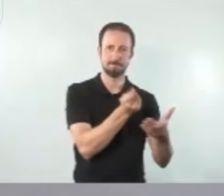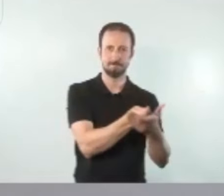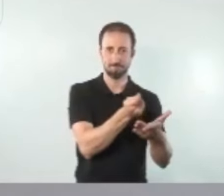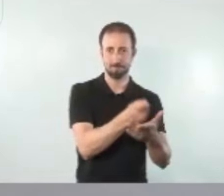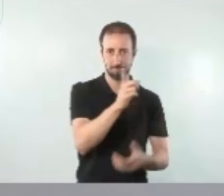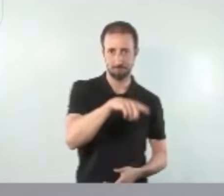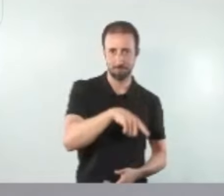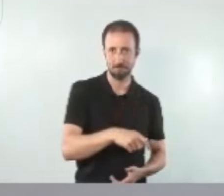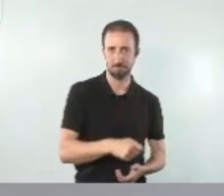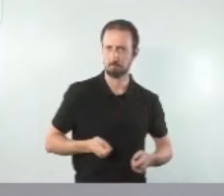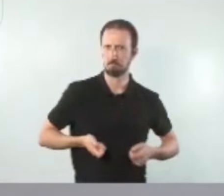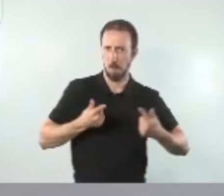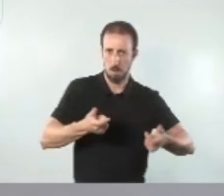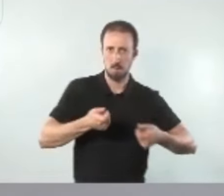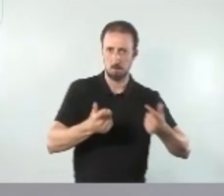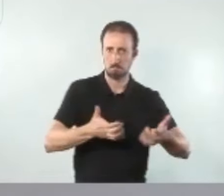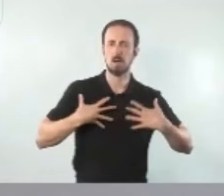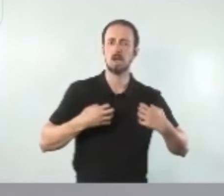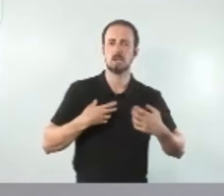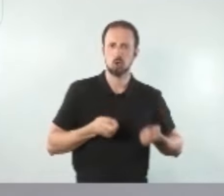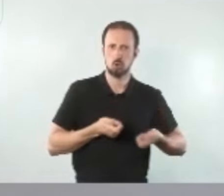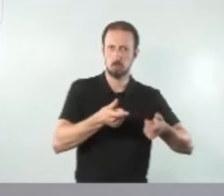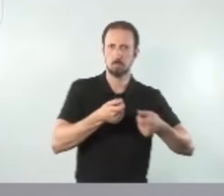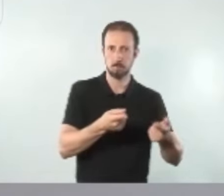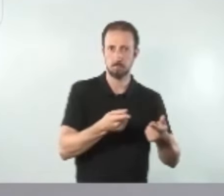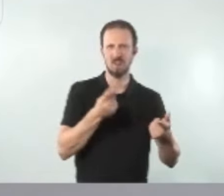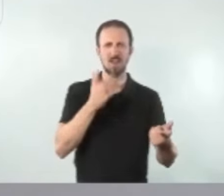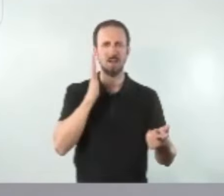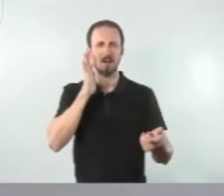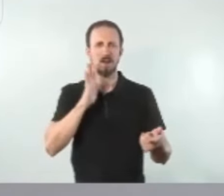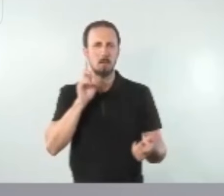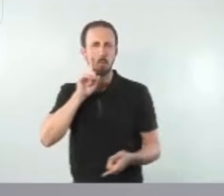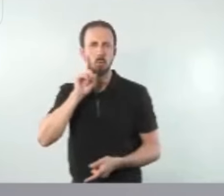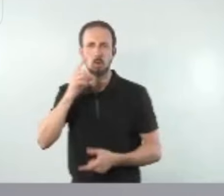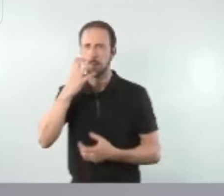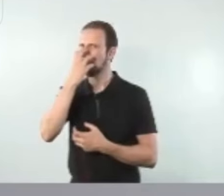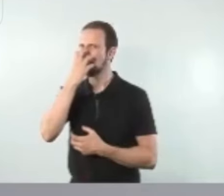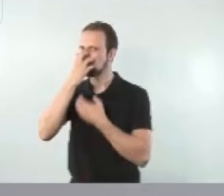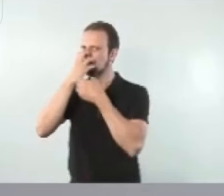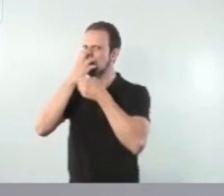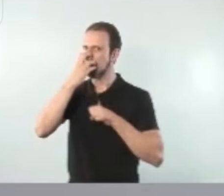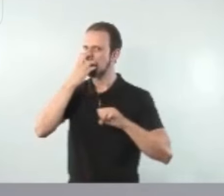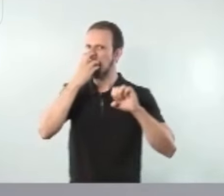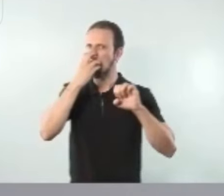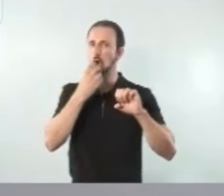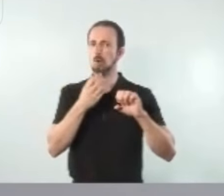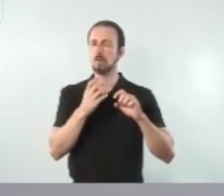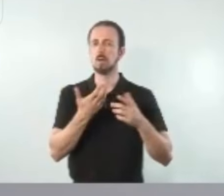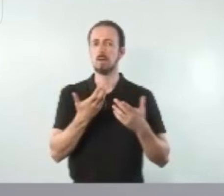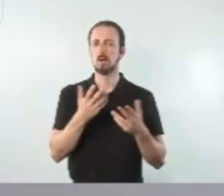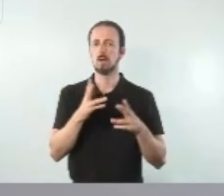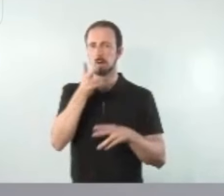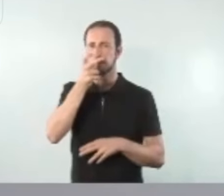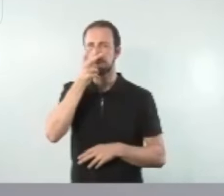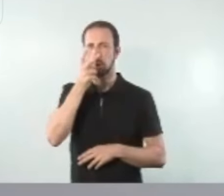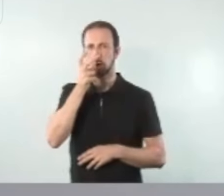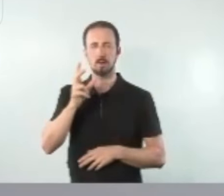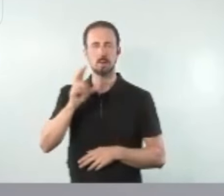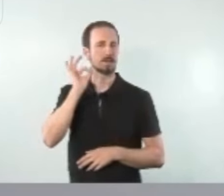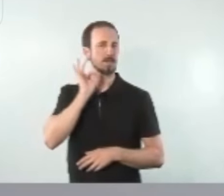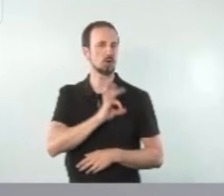ahí salió el bulo del respirador de la señora Carmena. ¿Se acuerdan del respirador de la señora Carmena? De aquí también salió el